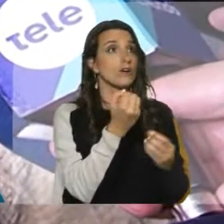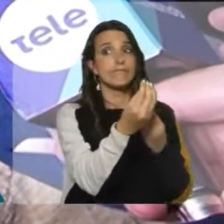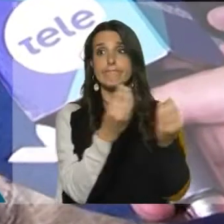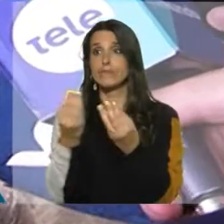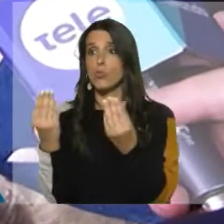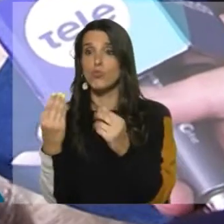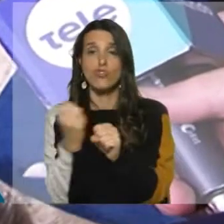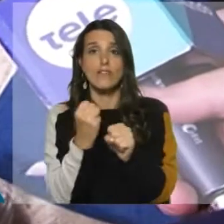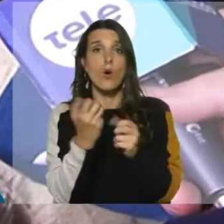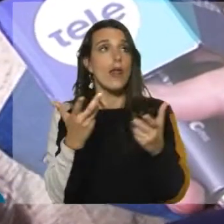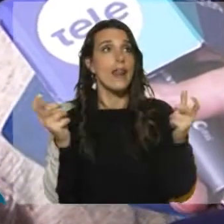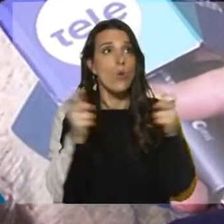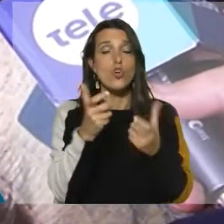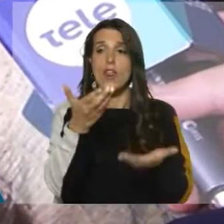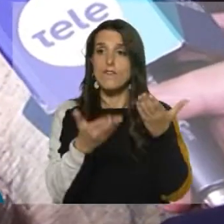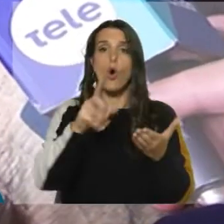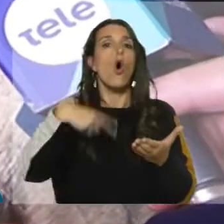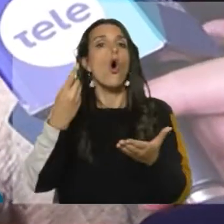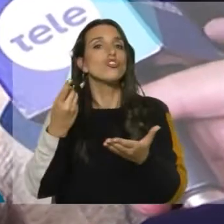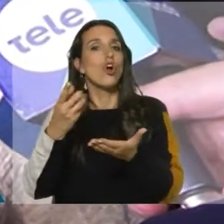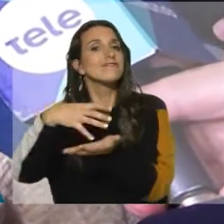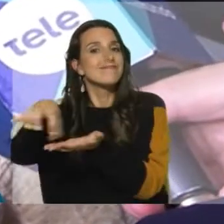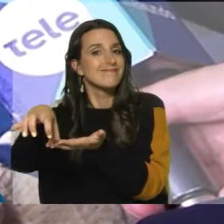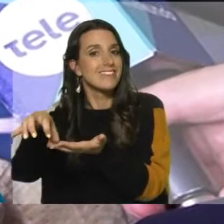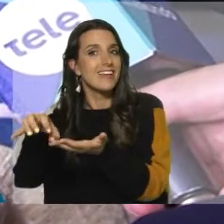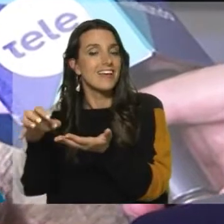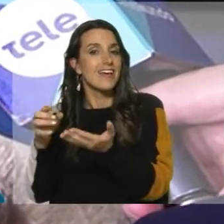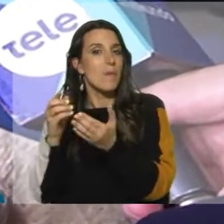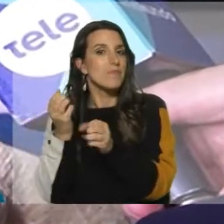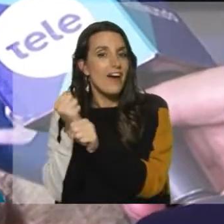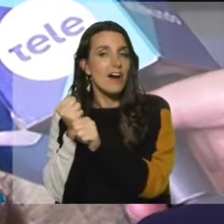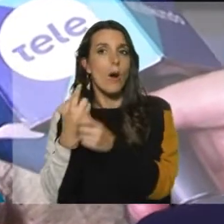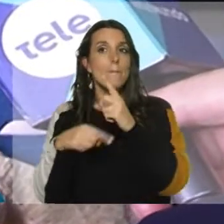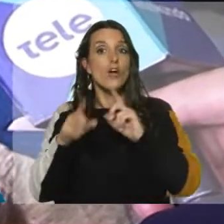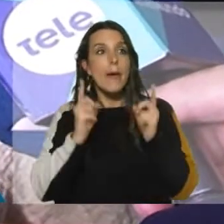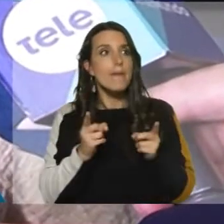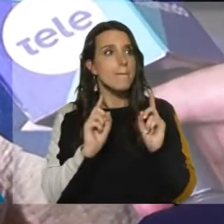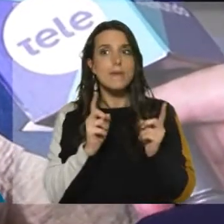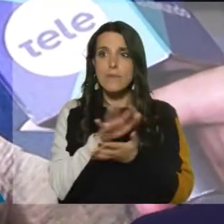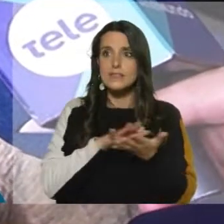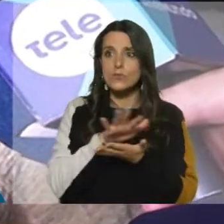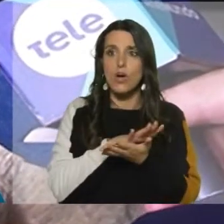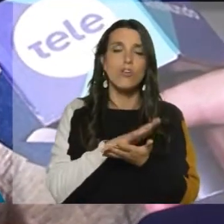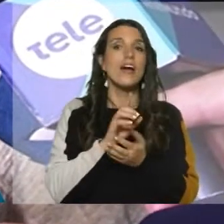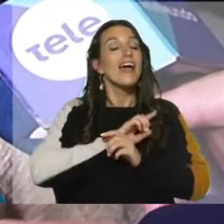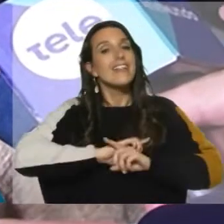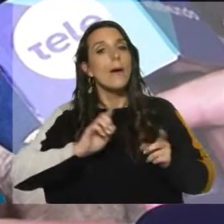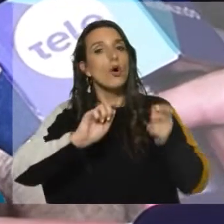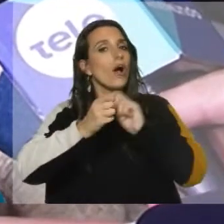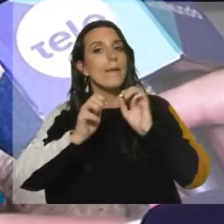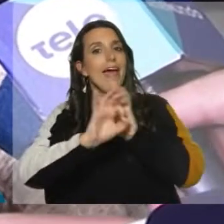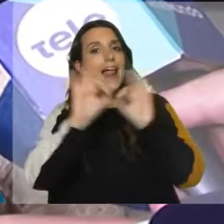con reuniones de evaluación en otros subsistemas, pero aparte seguimos con este documento así y tampoco se han modificado ningún